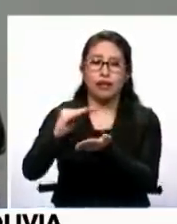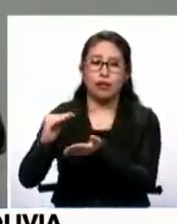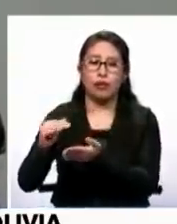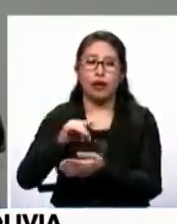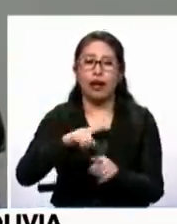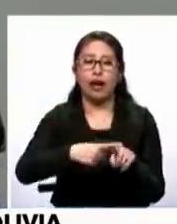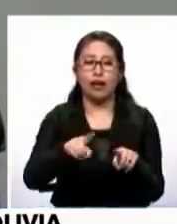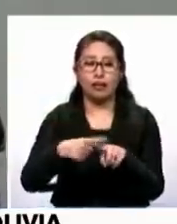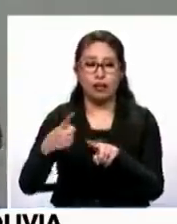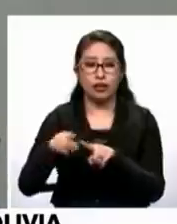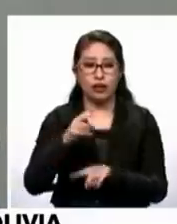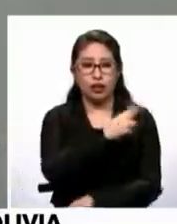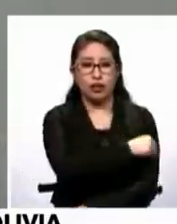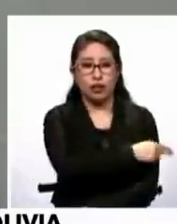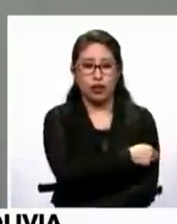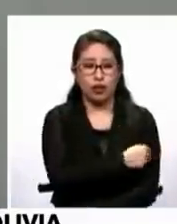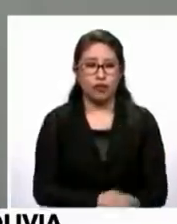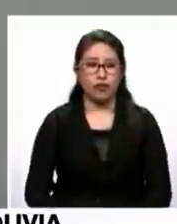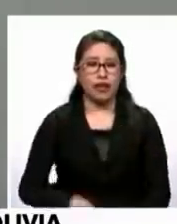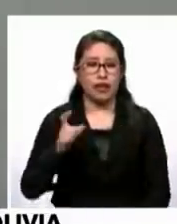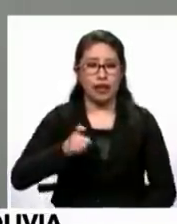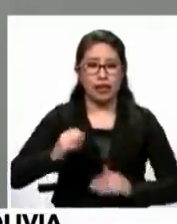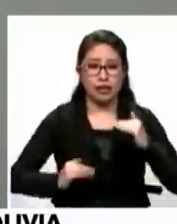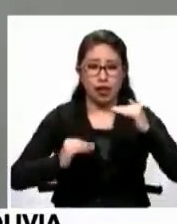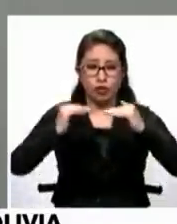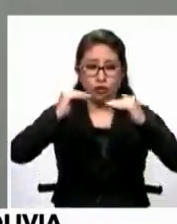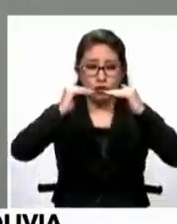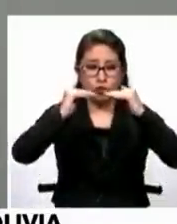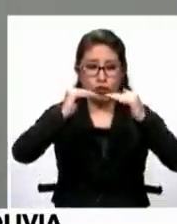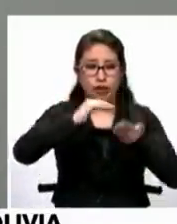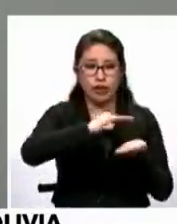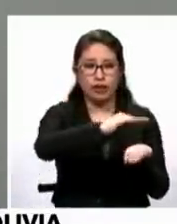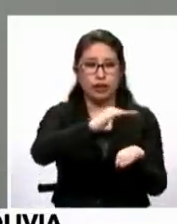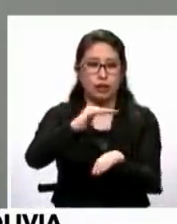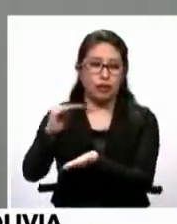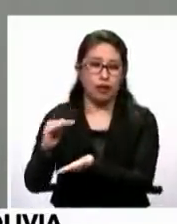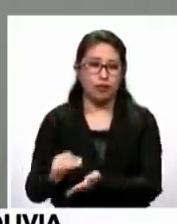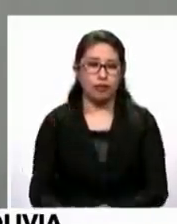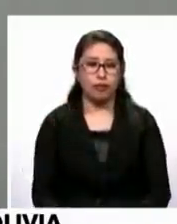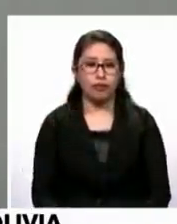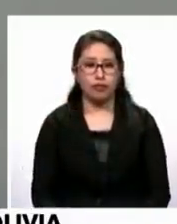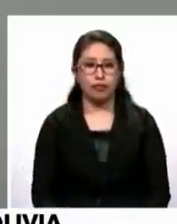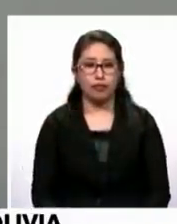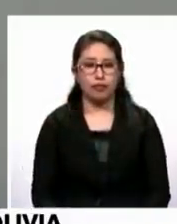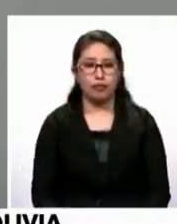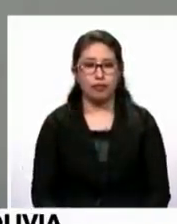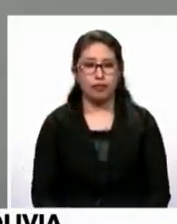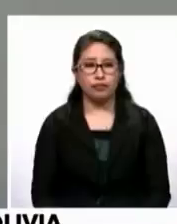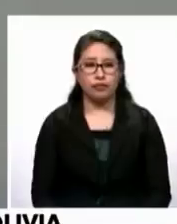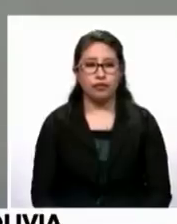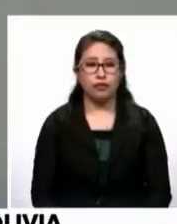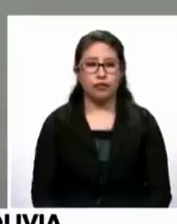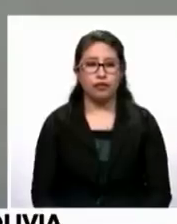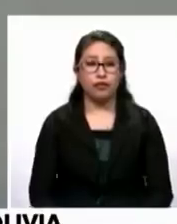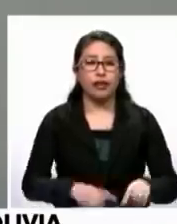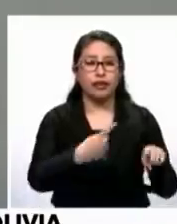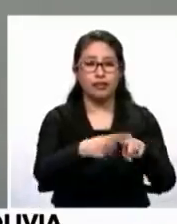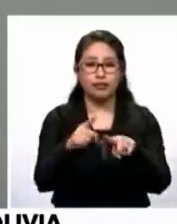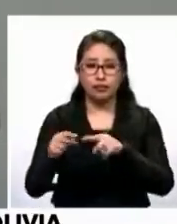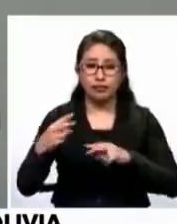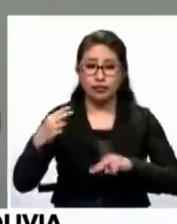que ser distribuidos de la manera más equilibrada y cuando y donde lo más lo necesiten, doctor. Los diferentes niveles